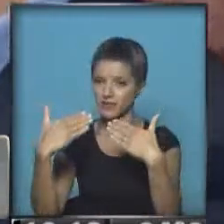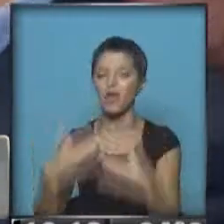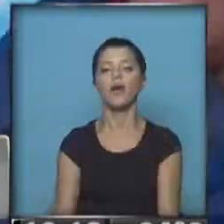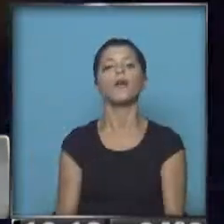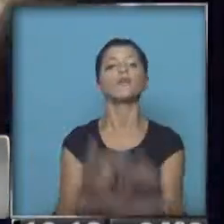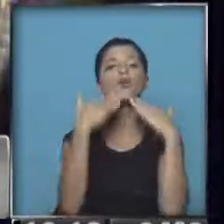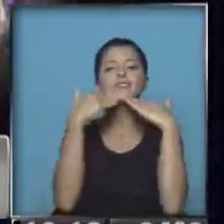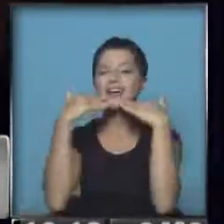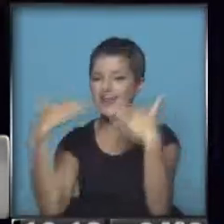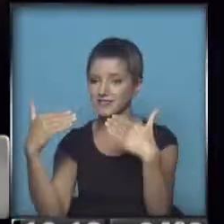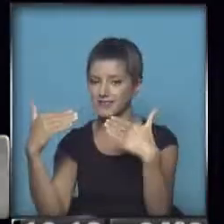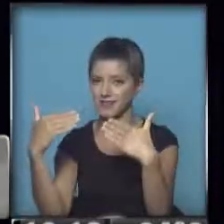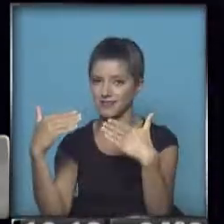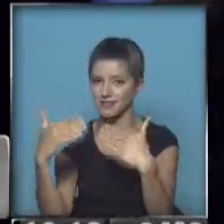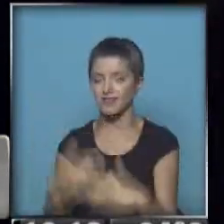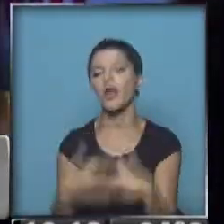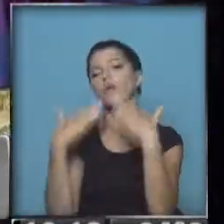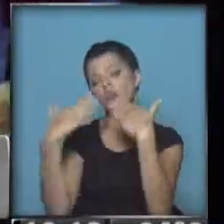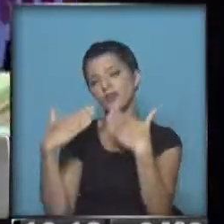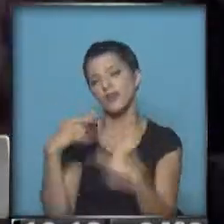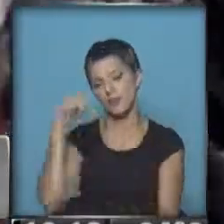Muchas gracias por haberme